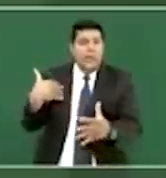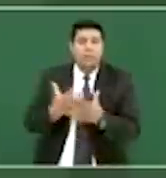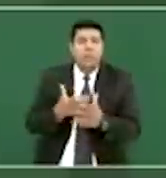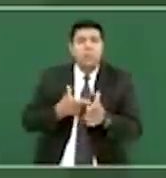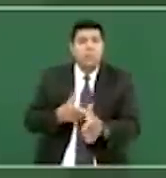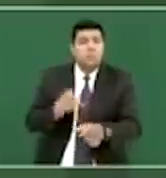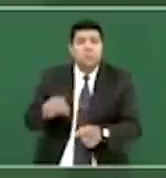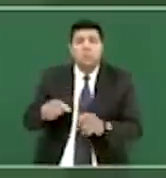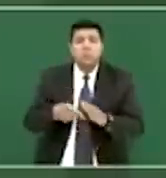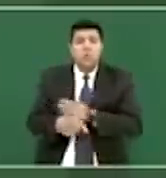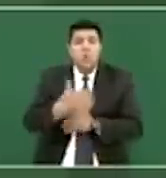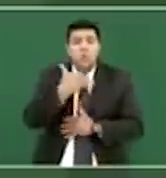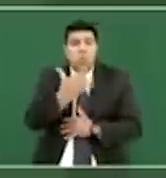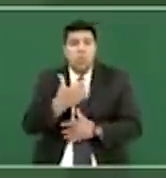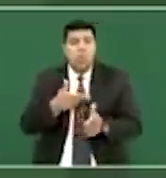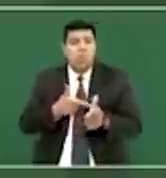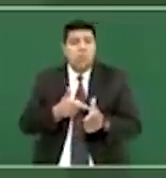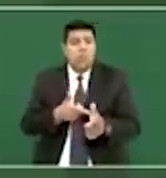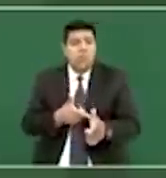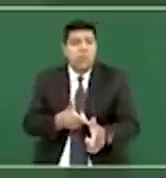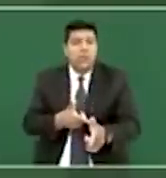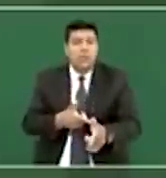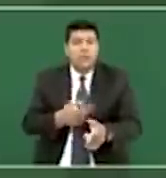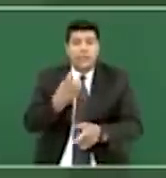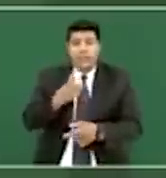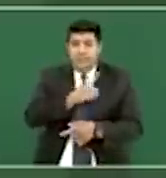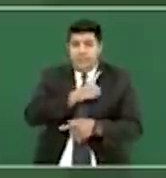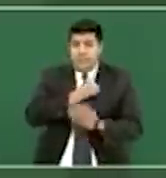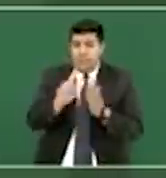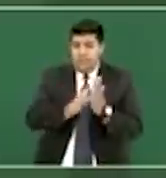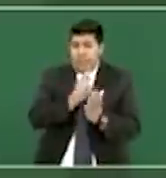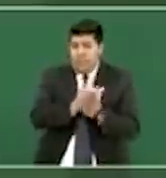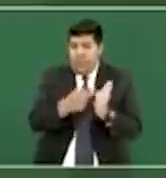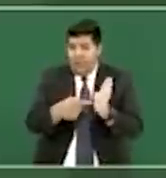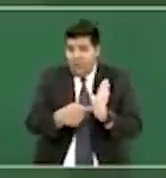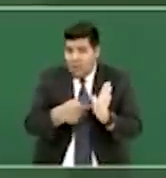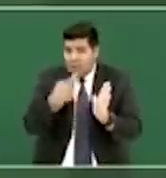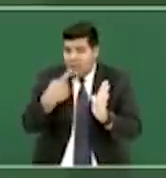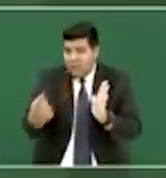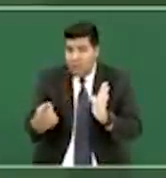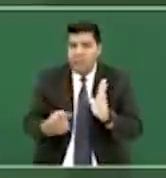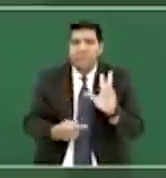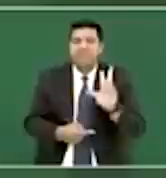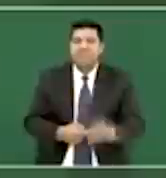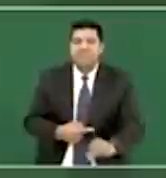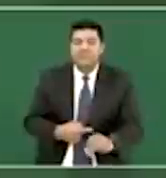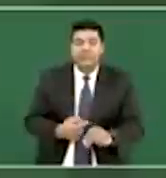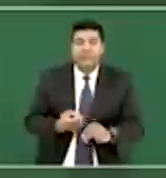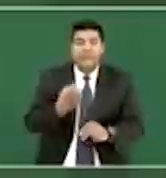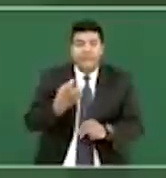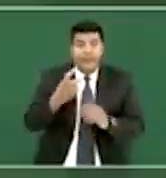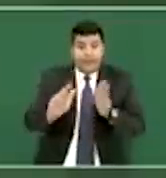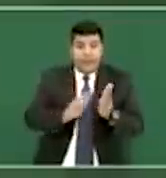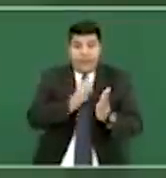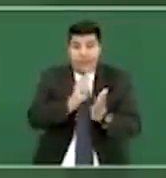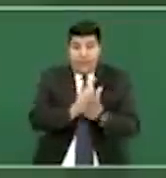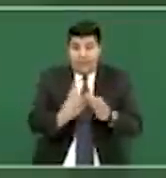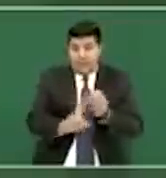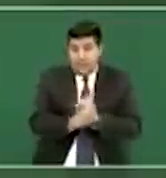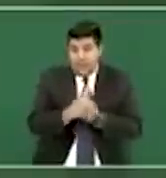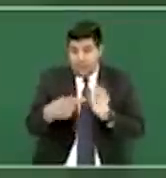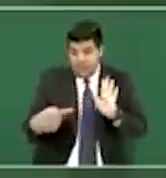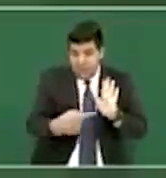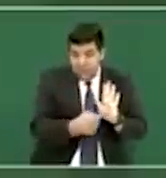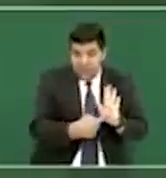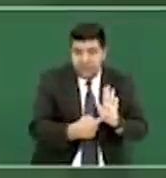Entonces, no es un asunto solo de leyes. Si el problema de México fuese de leyes, no